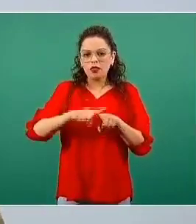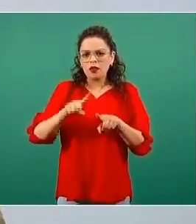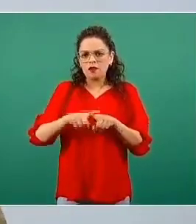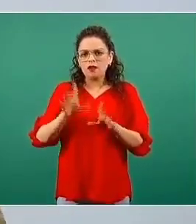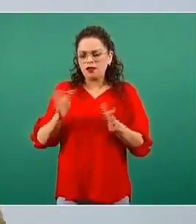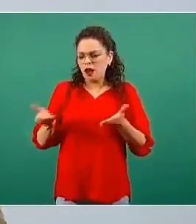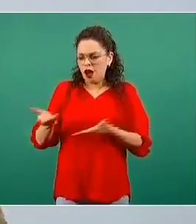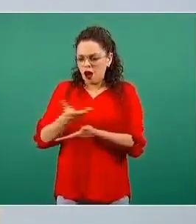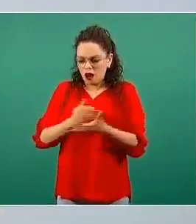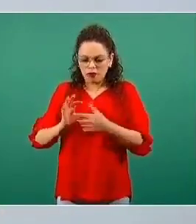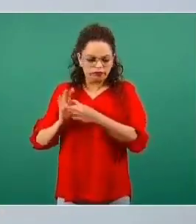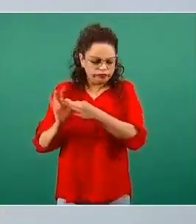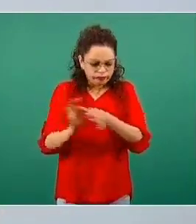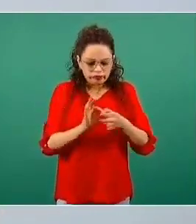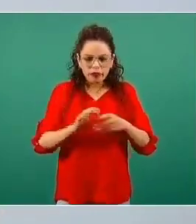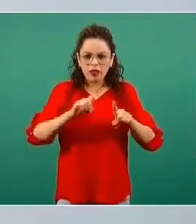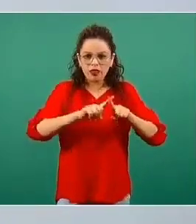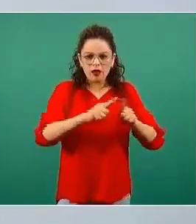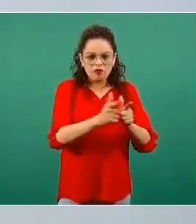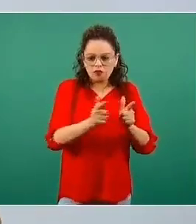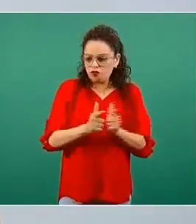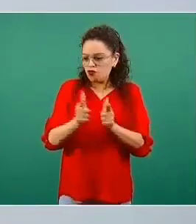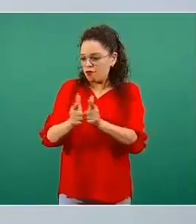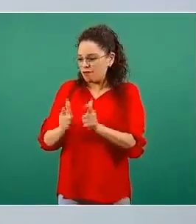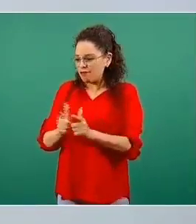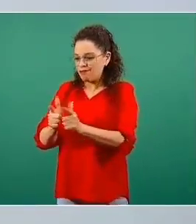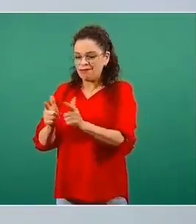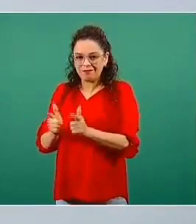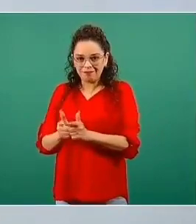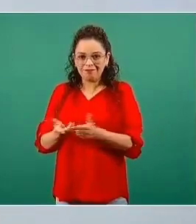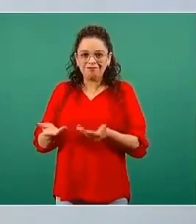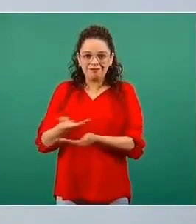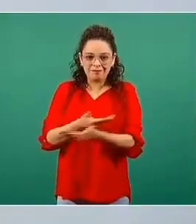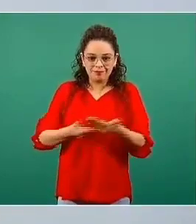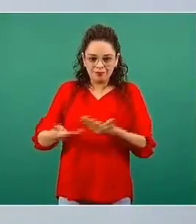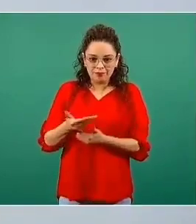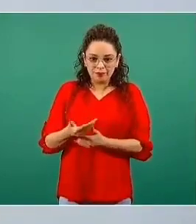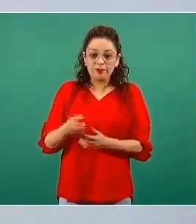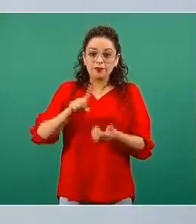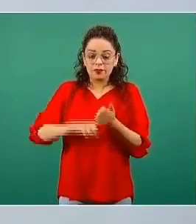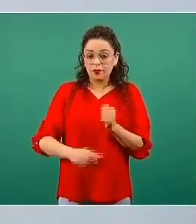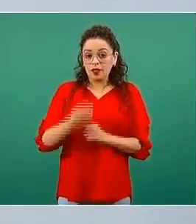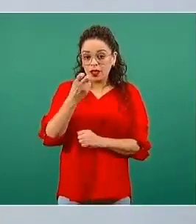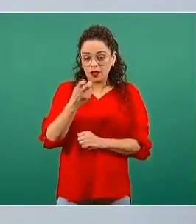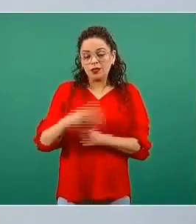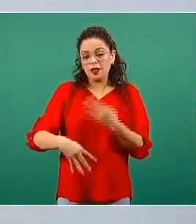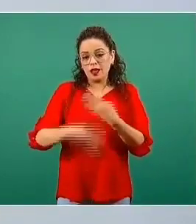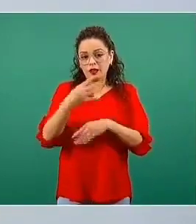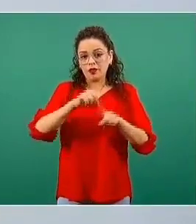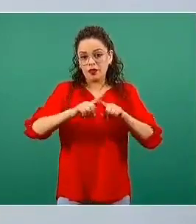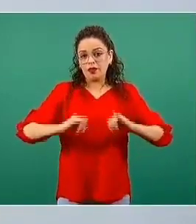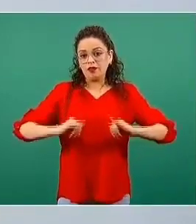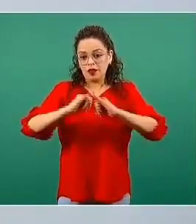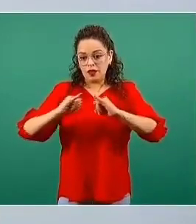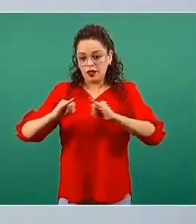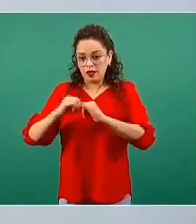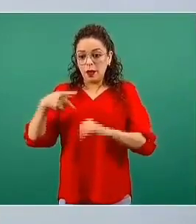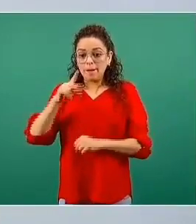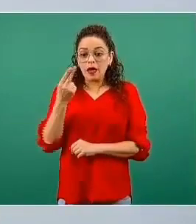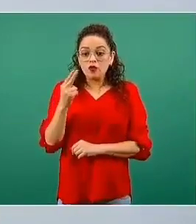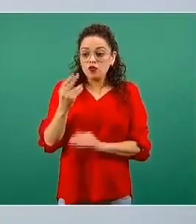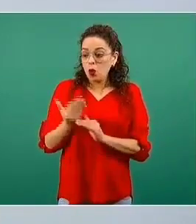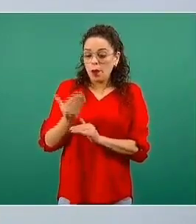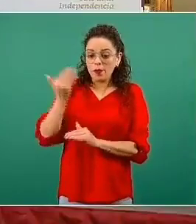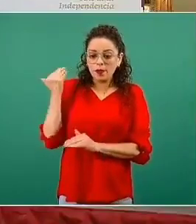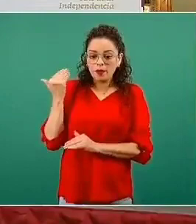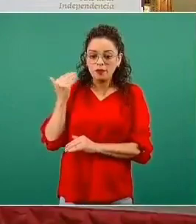habíamos tenido también con muchos grupos y muchos de ellos representados en estas 14 instituciones. Y el seminario de noviembre, en el que